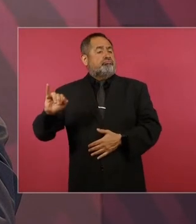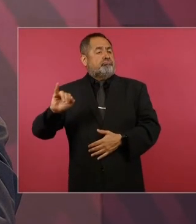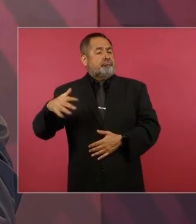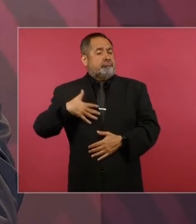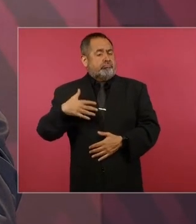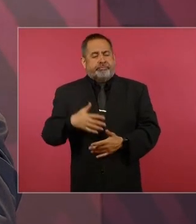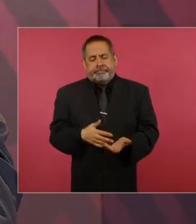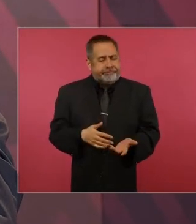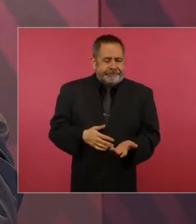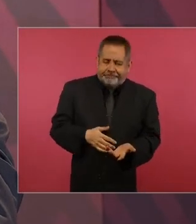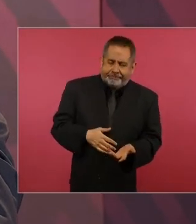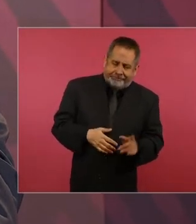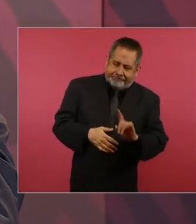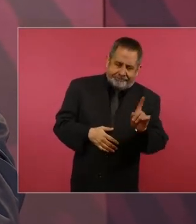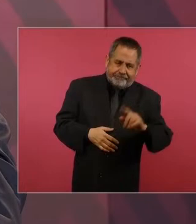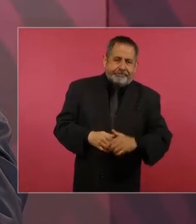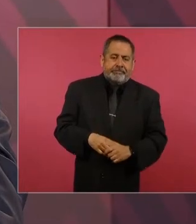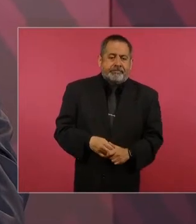El